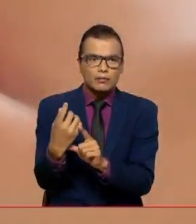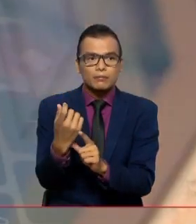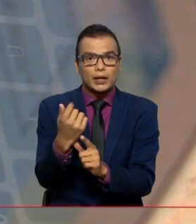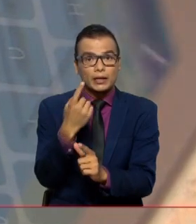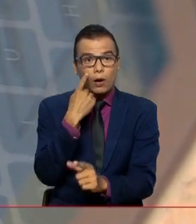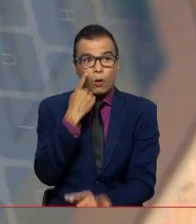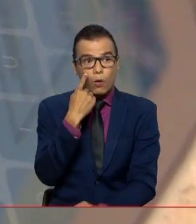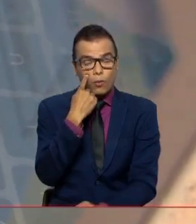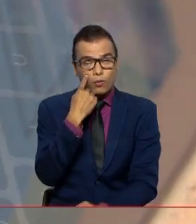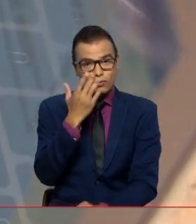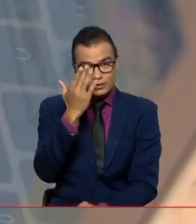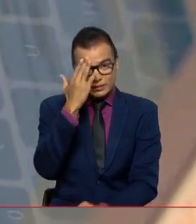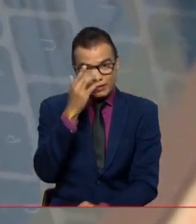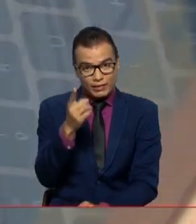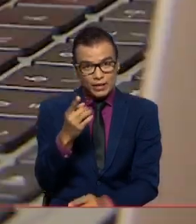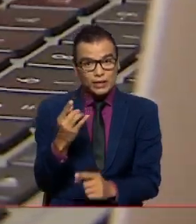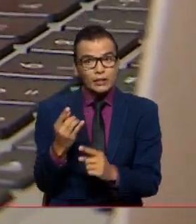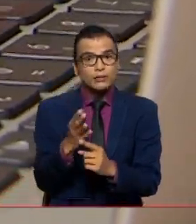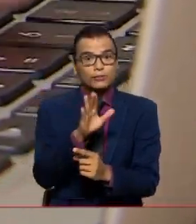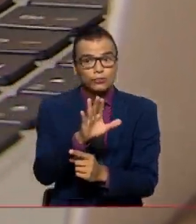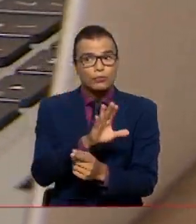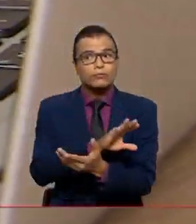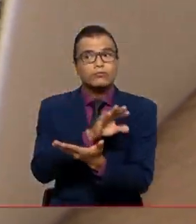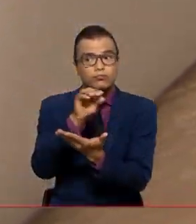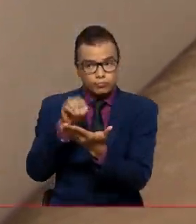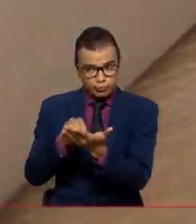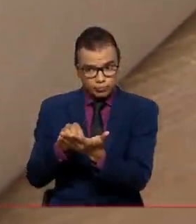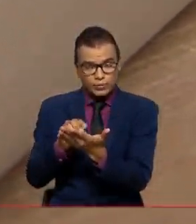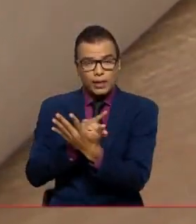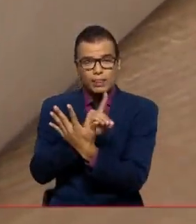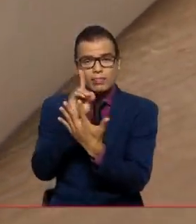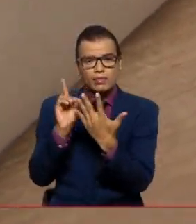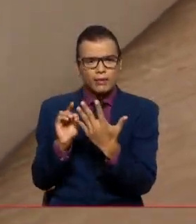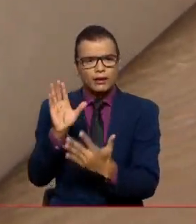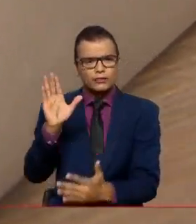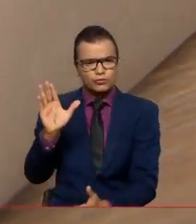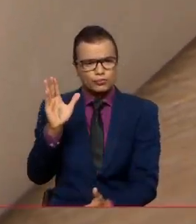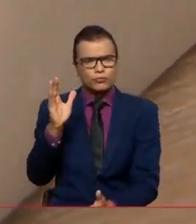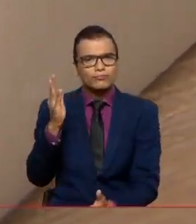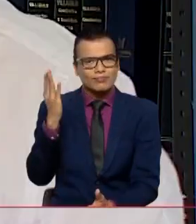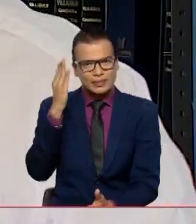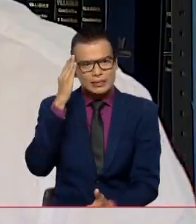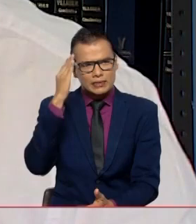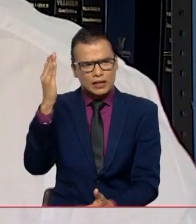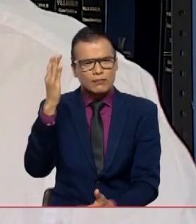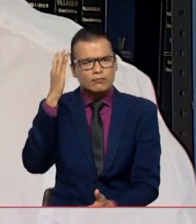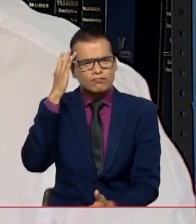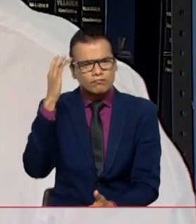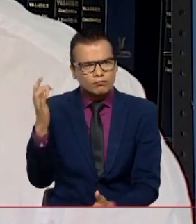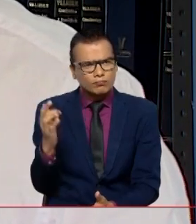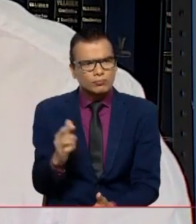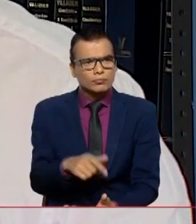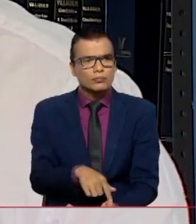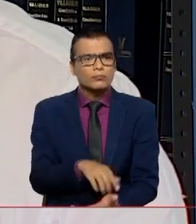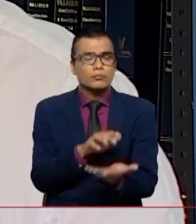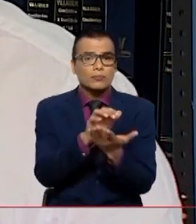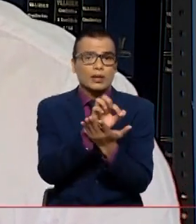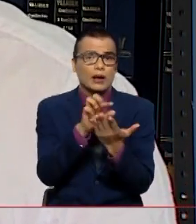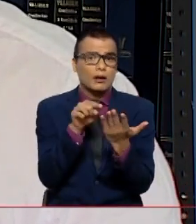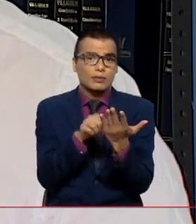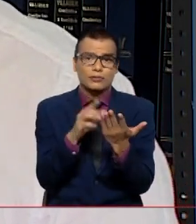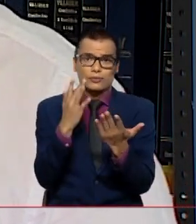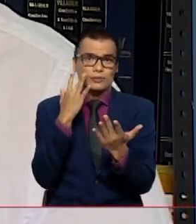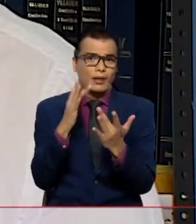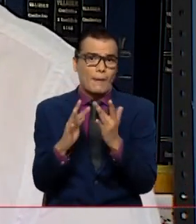debe tener en cuenta que esas operaciones también serán grabadas. ¿Por qué? Independientemente de que sean bolsillos, son entidades que están